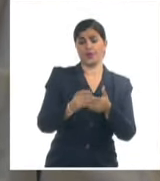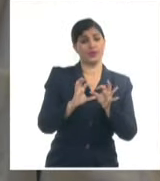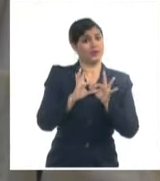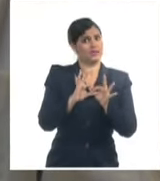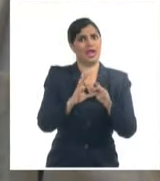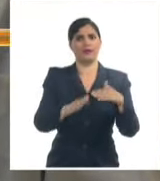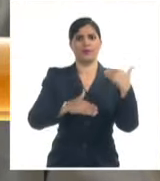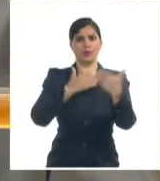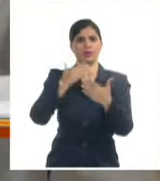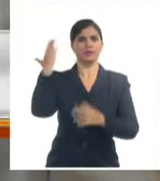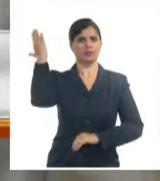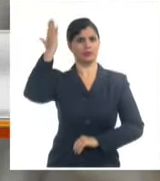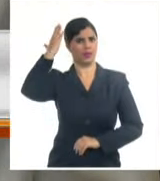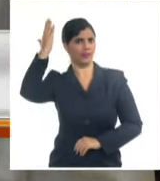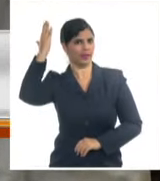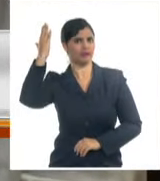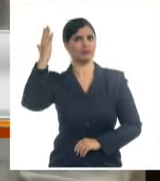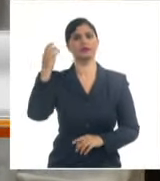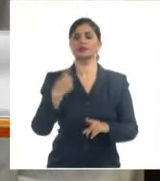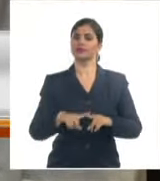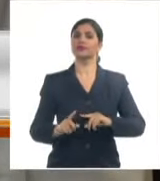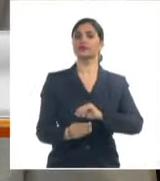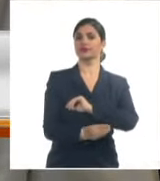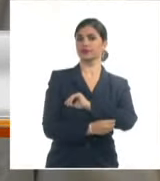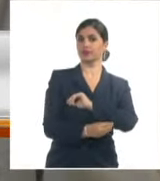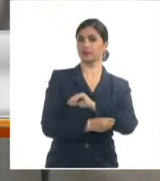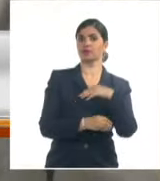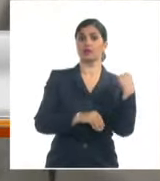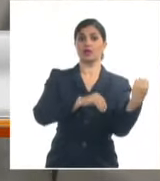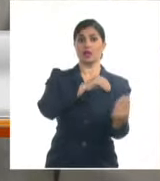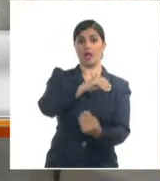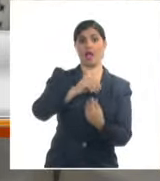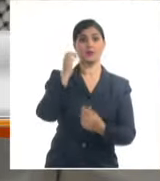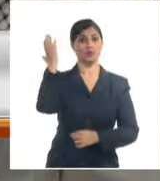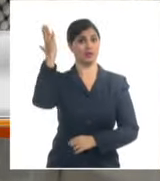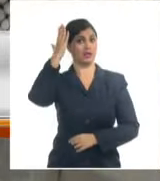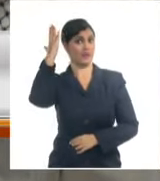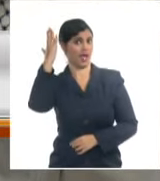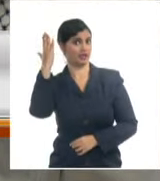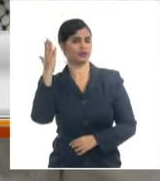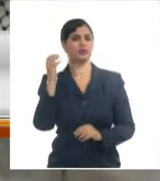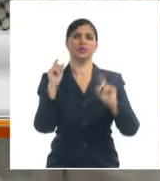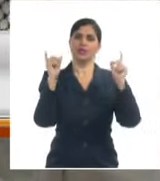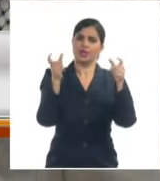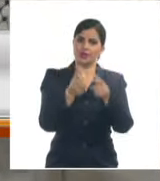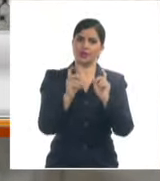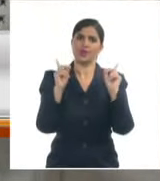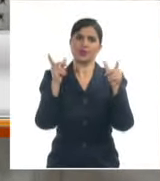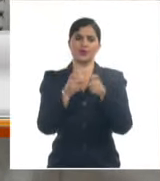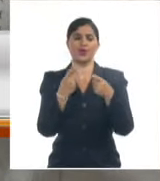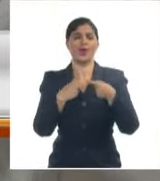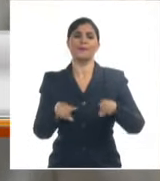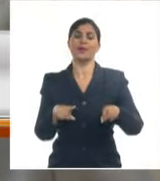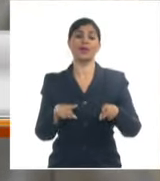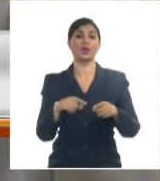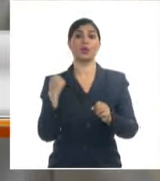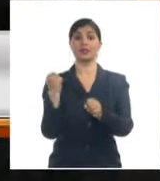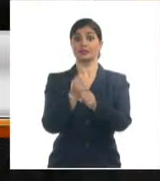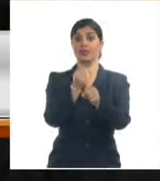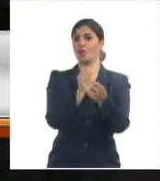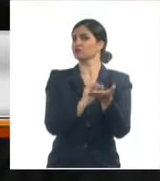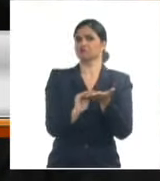ambiental, incluido el reforzamiento del cambio climático, que compromete el futuro de la